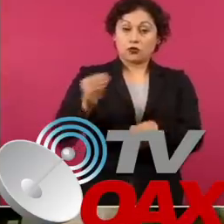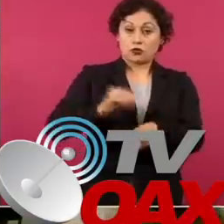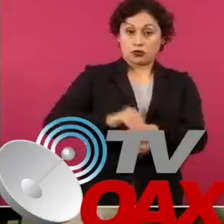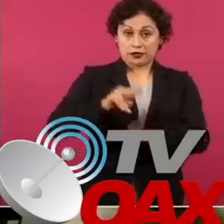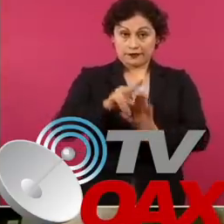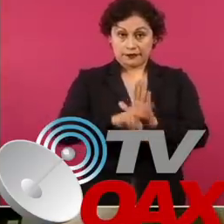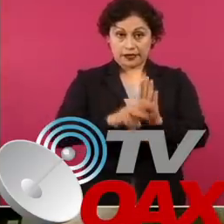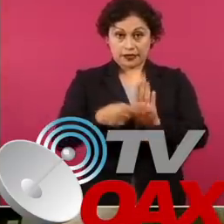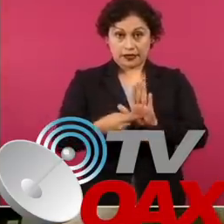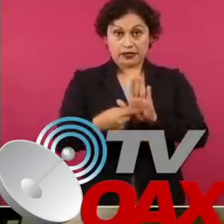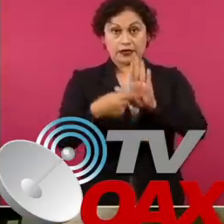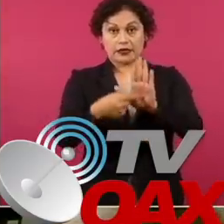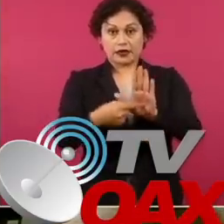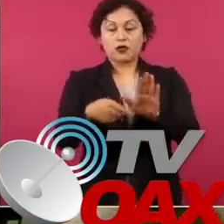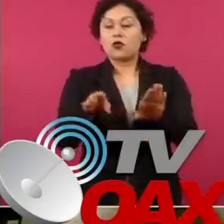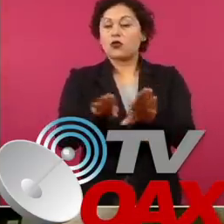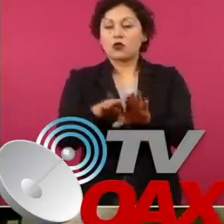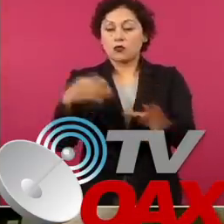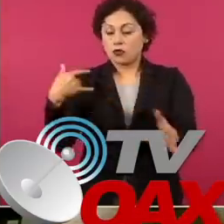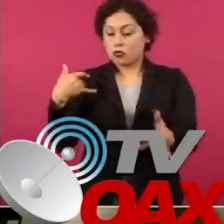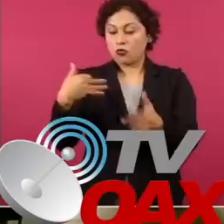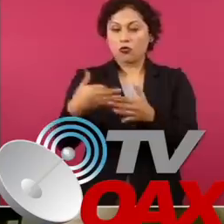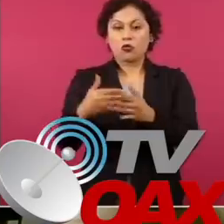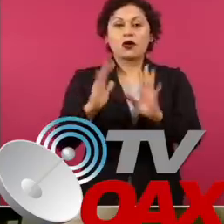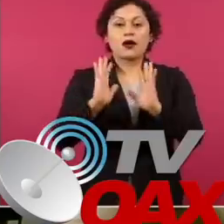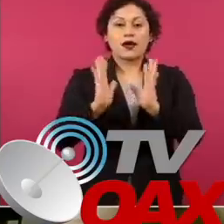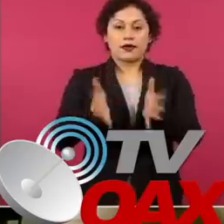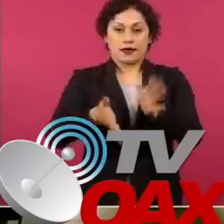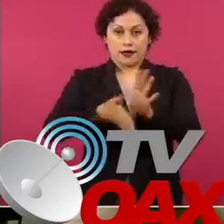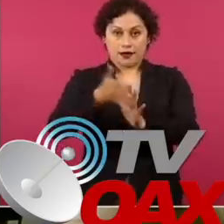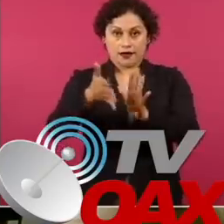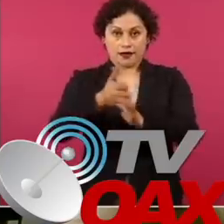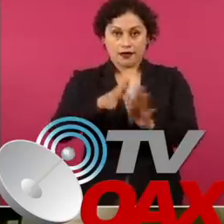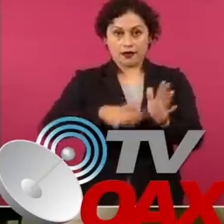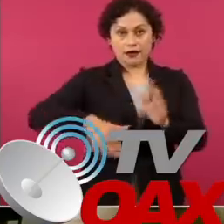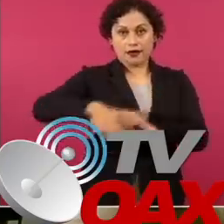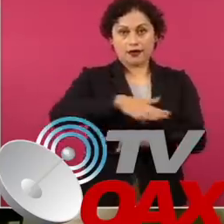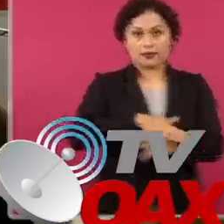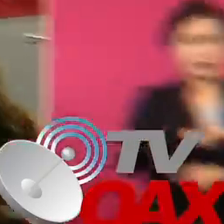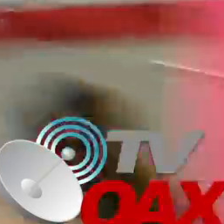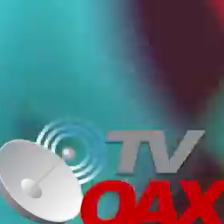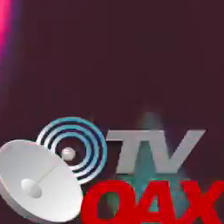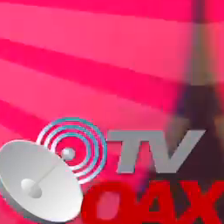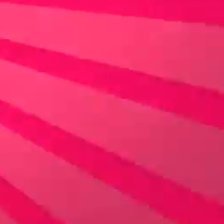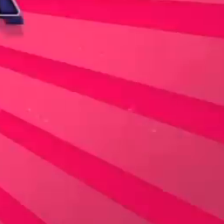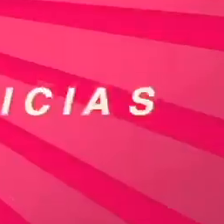presidente, de lo que ya tenemos avanzado en el tramo de Sinacantepec a Lerma.